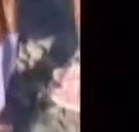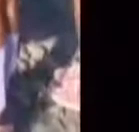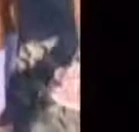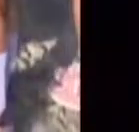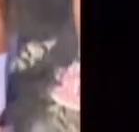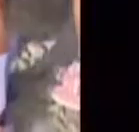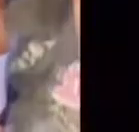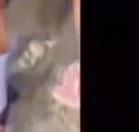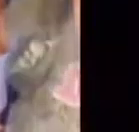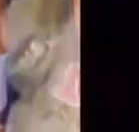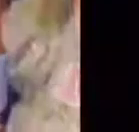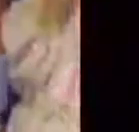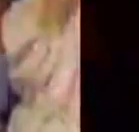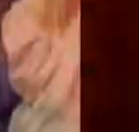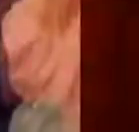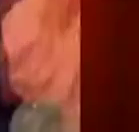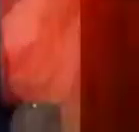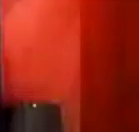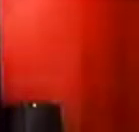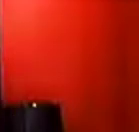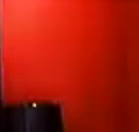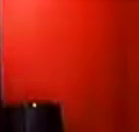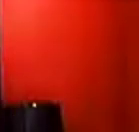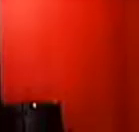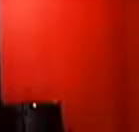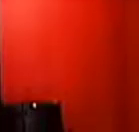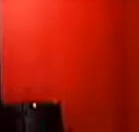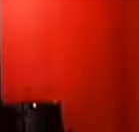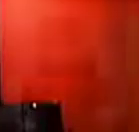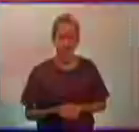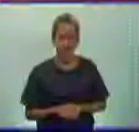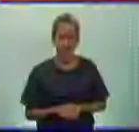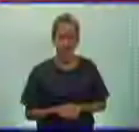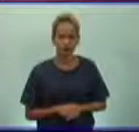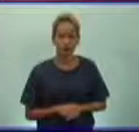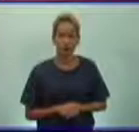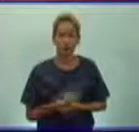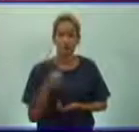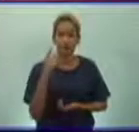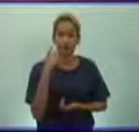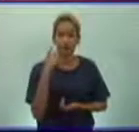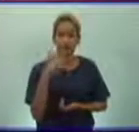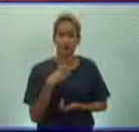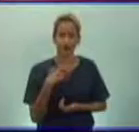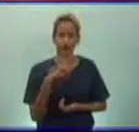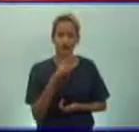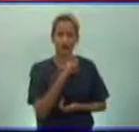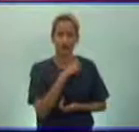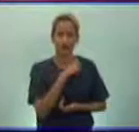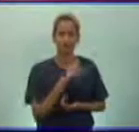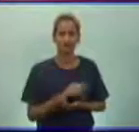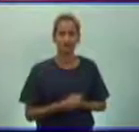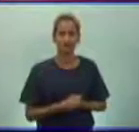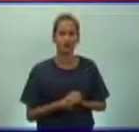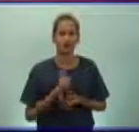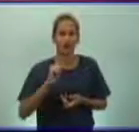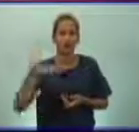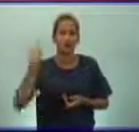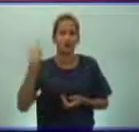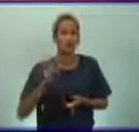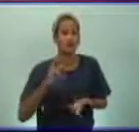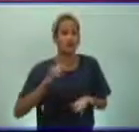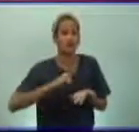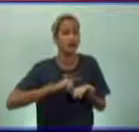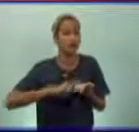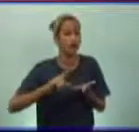la más hermosa flor. Huele a futuro. ¿Ven que tenías razón? Bueno, la próxima semana no